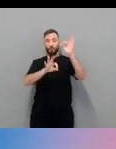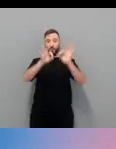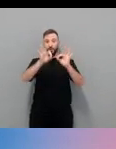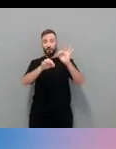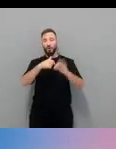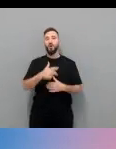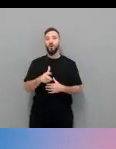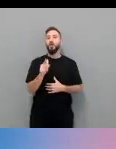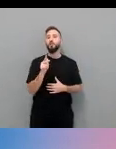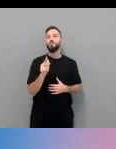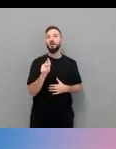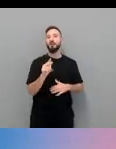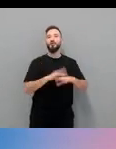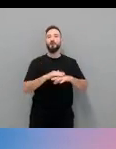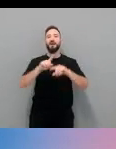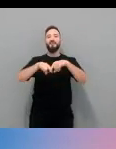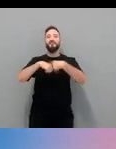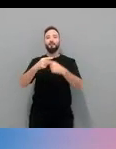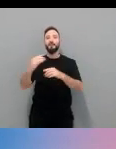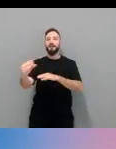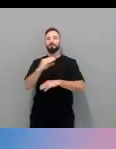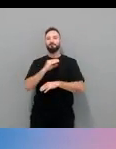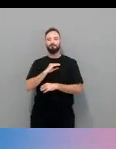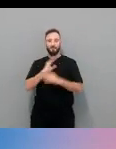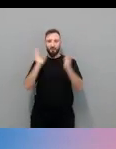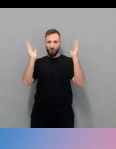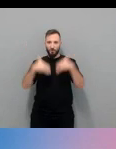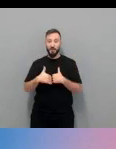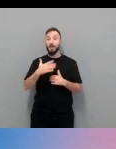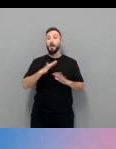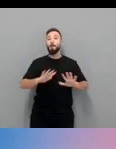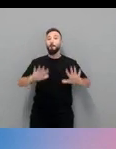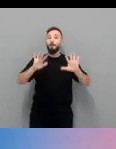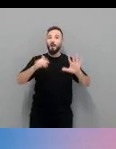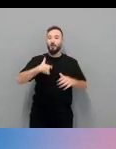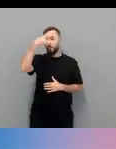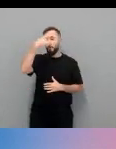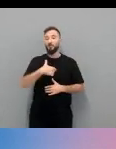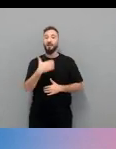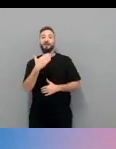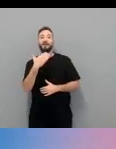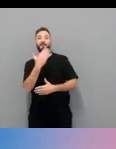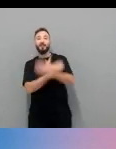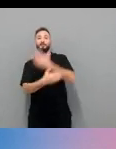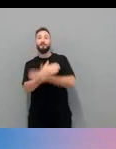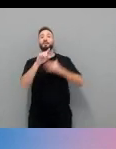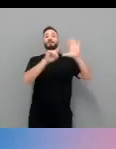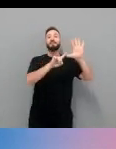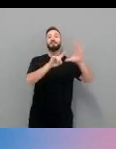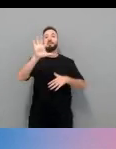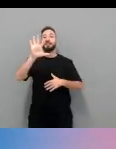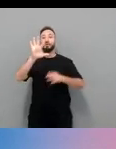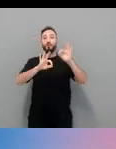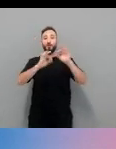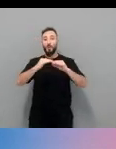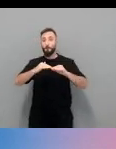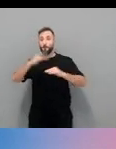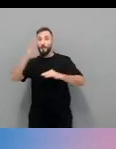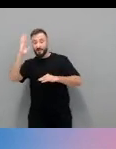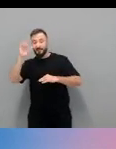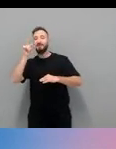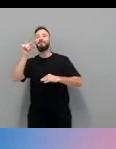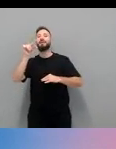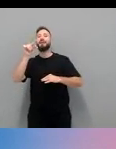esta prestación familiar. Pero si tengo 65% o más grado de discapacidad, sí